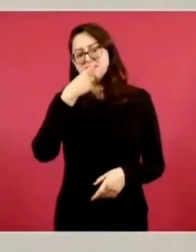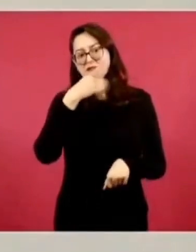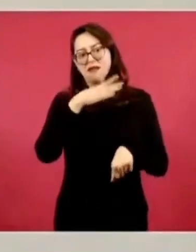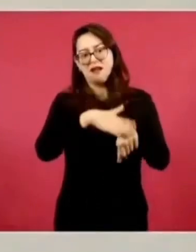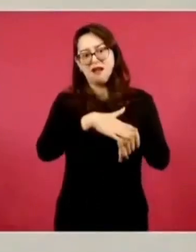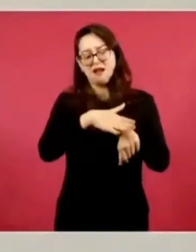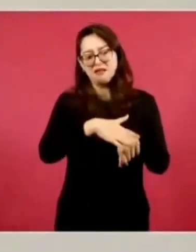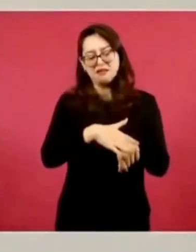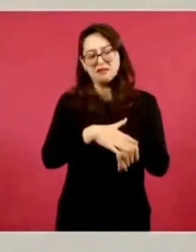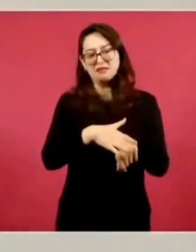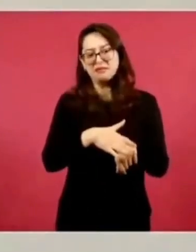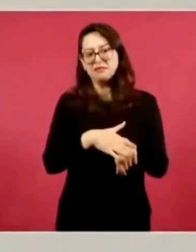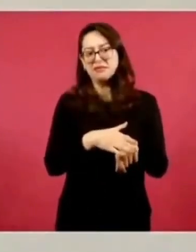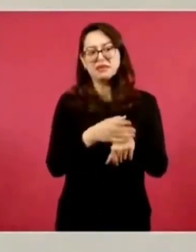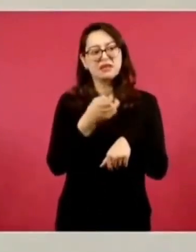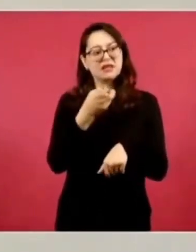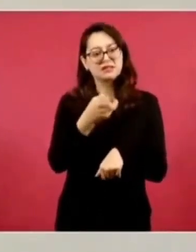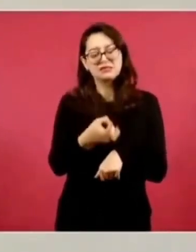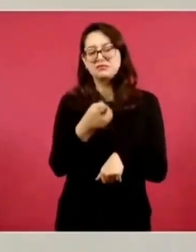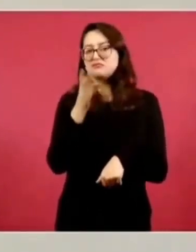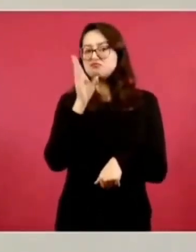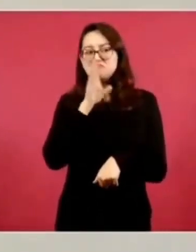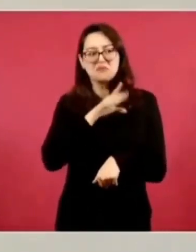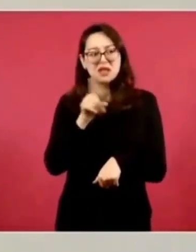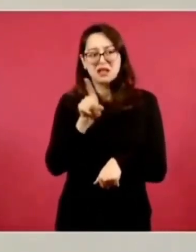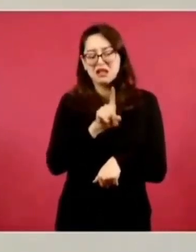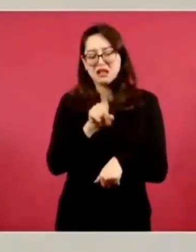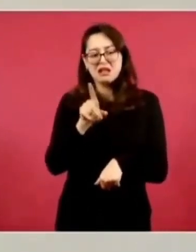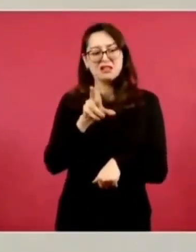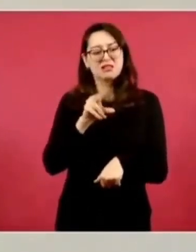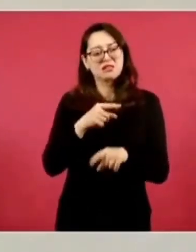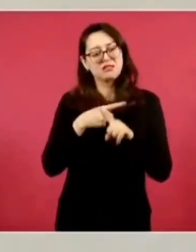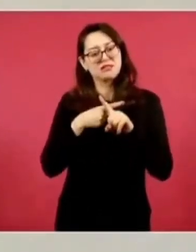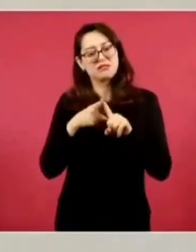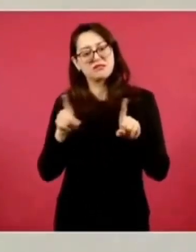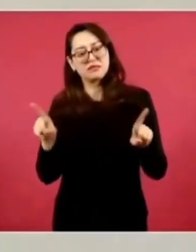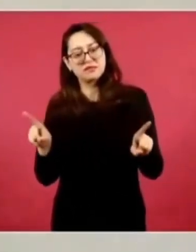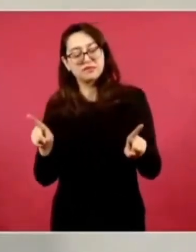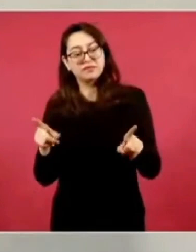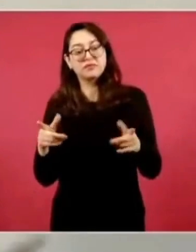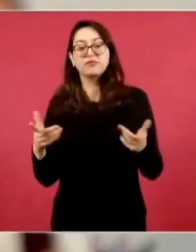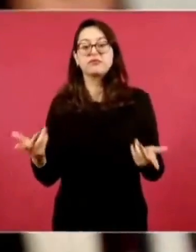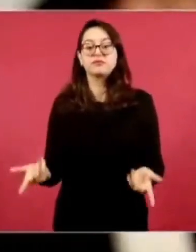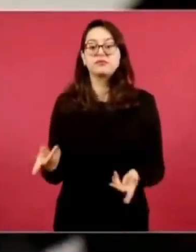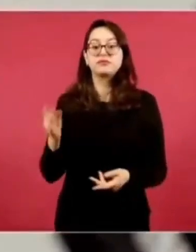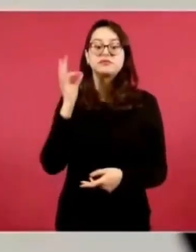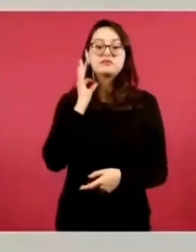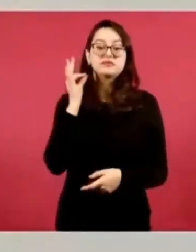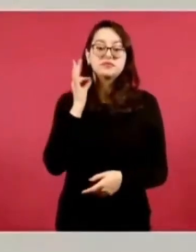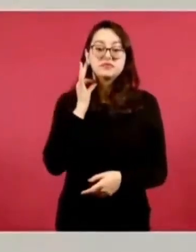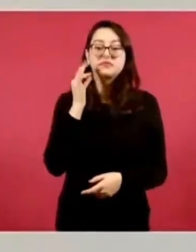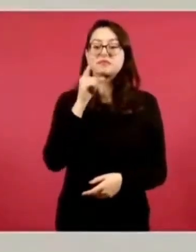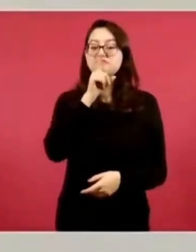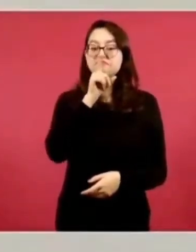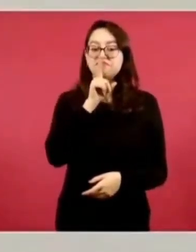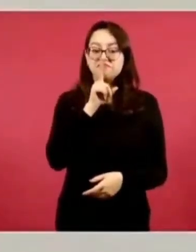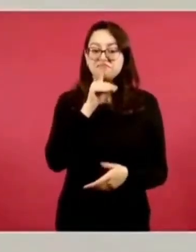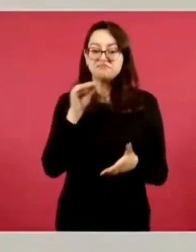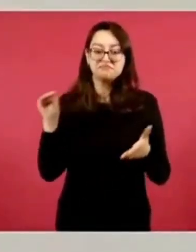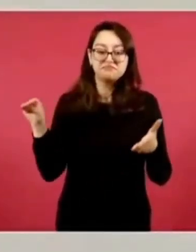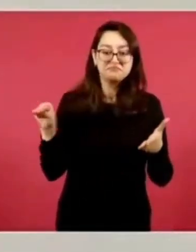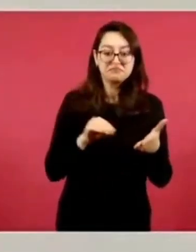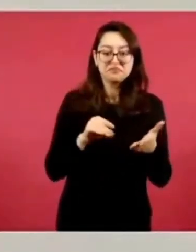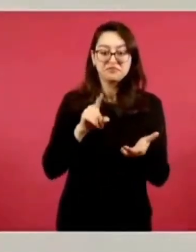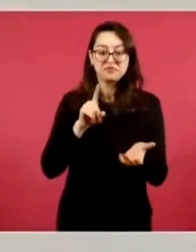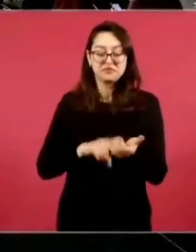exponer y decir, esta es la situación real. Desde ahí empezó a mentir la fiscalía, desde que se negaron a poner en cadena de